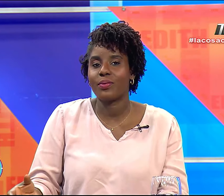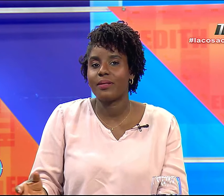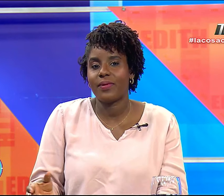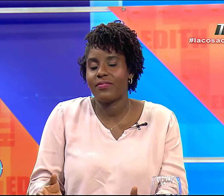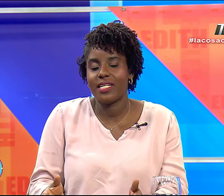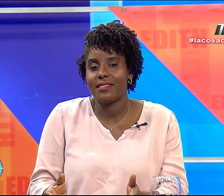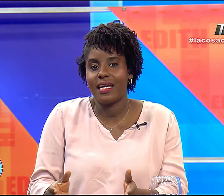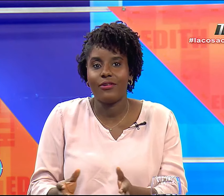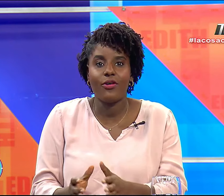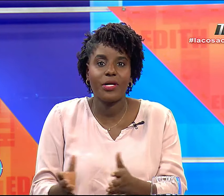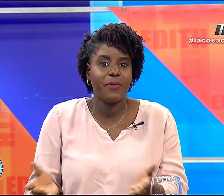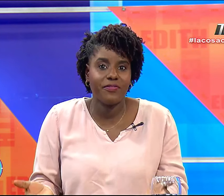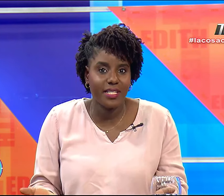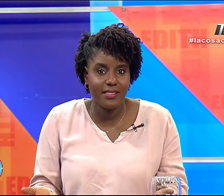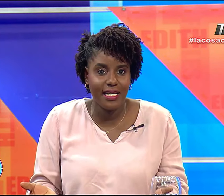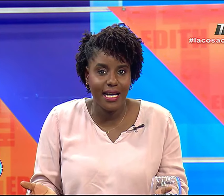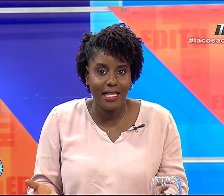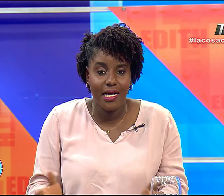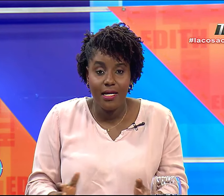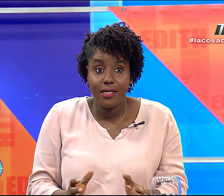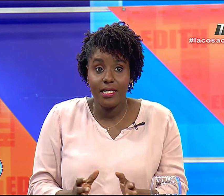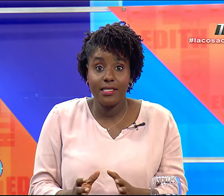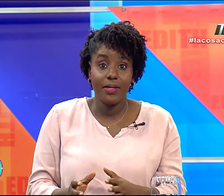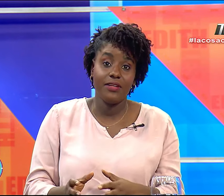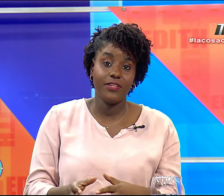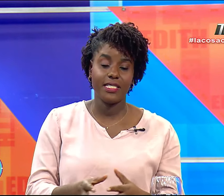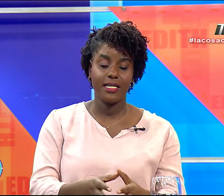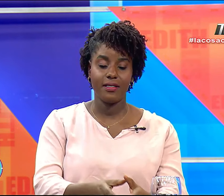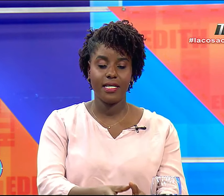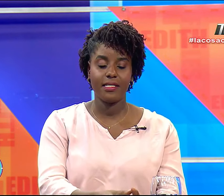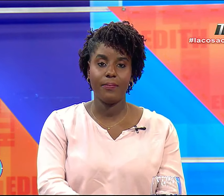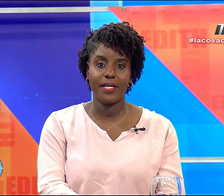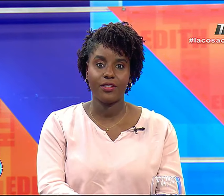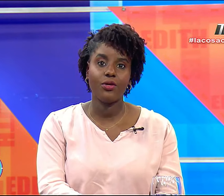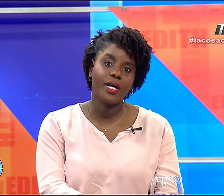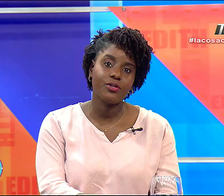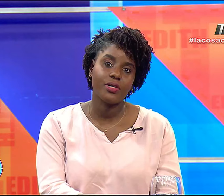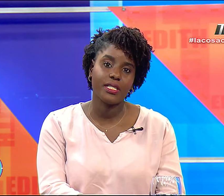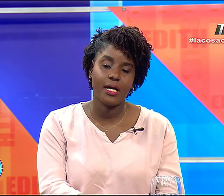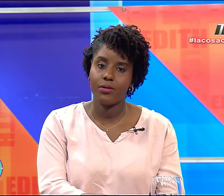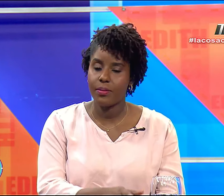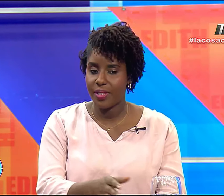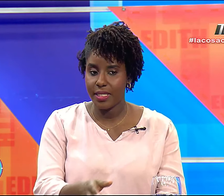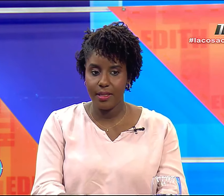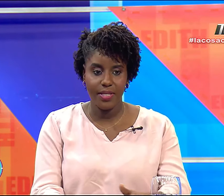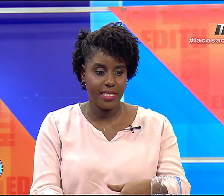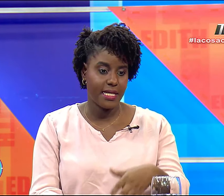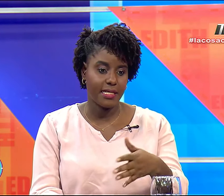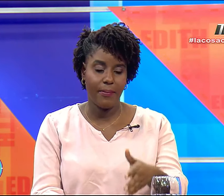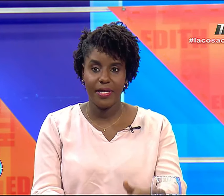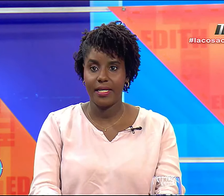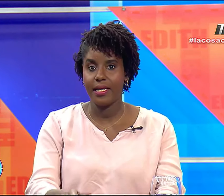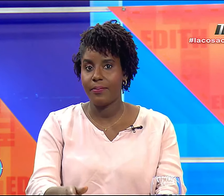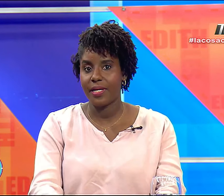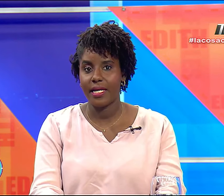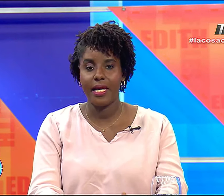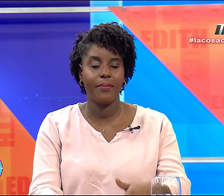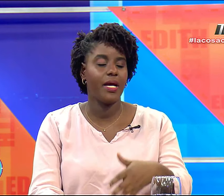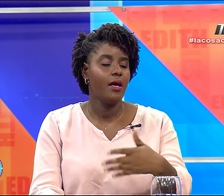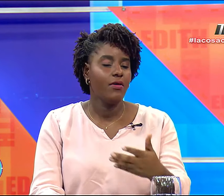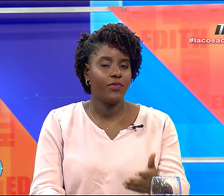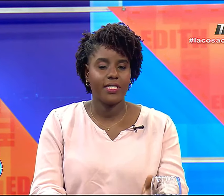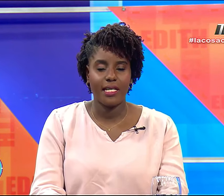voto preferencial, no es preferencial nada. Quien se beneficia es el partido mayoritario, independientemente ya sea PRD,